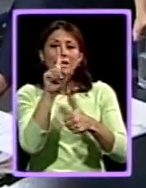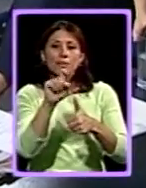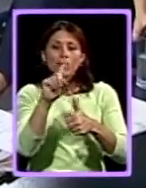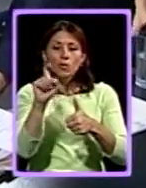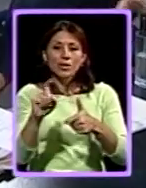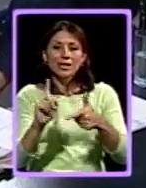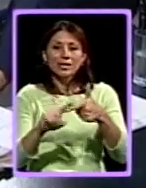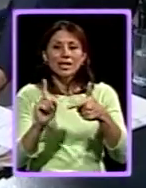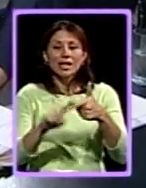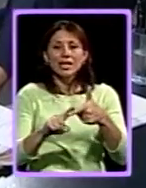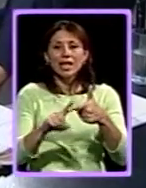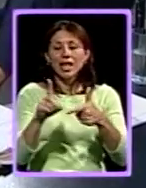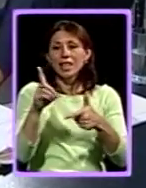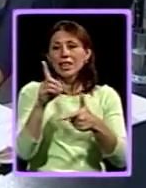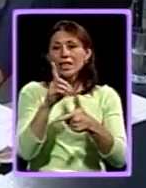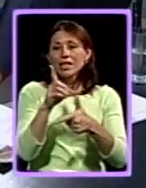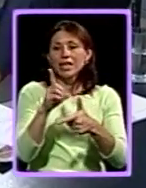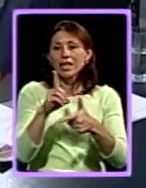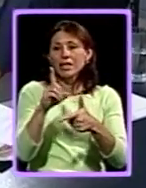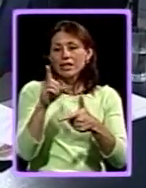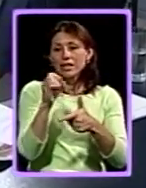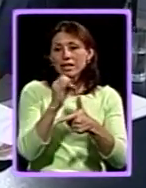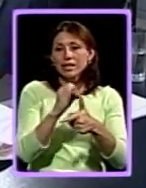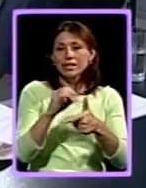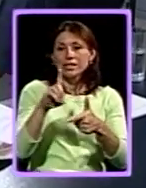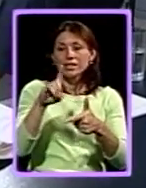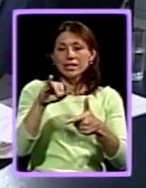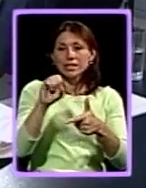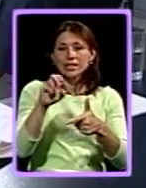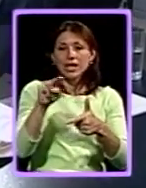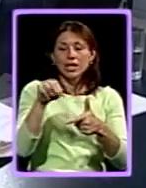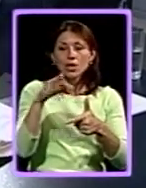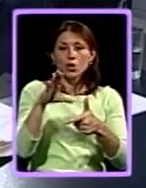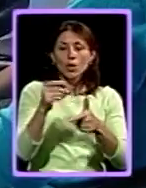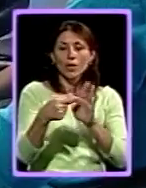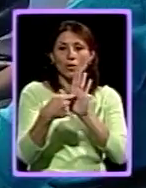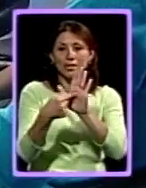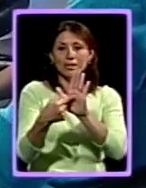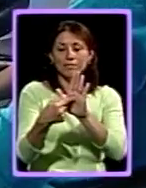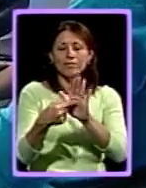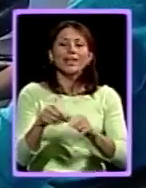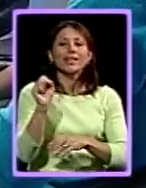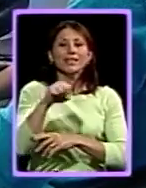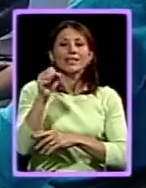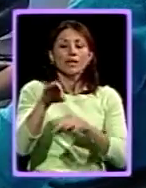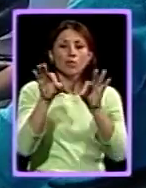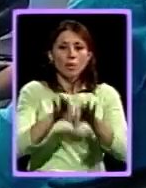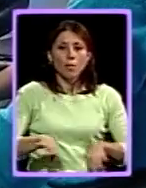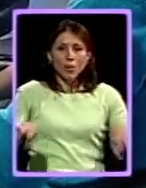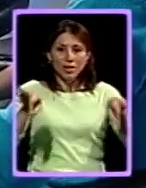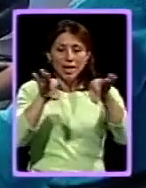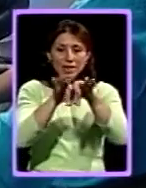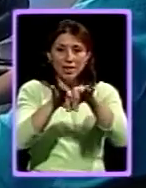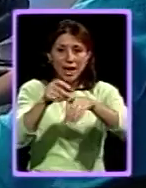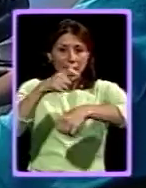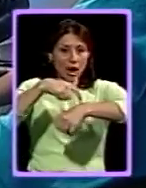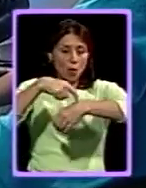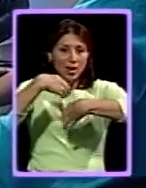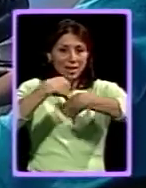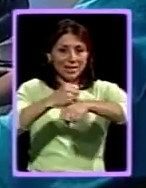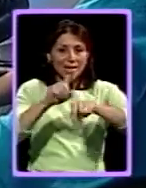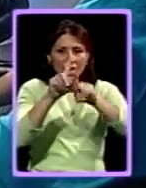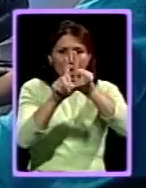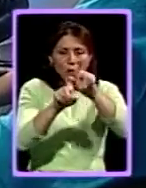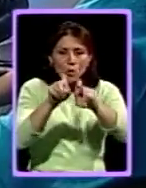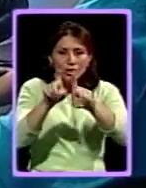de la muestra. Tal vez nos quiere contar un poquito sobre estas son esas dos partes muy importantes. En la parte del diseño del cuestionario, toda encuesta siempre tiene